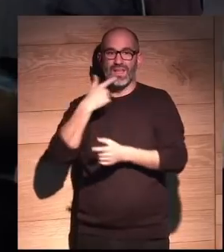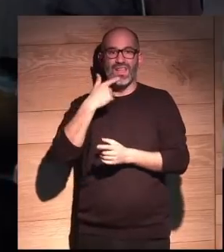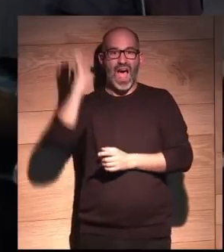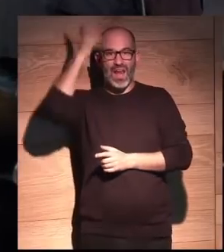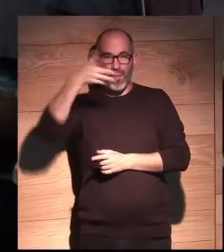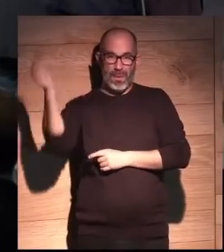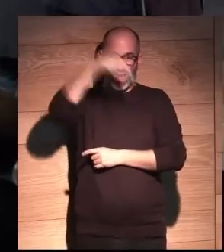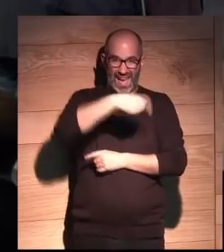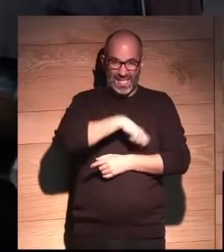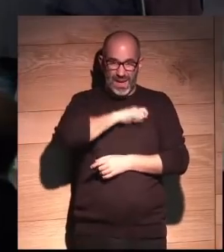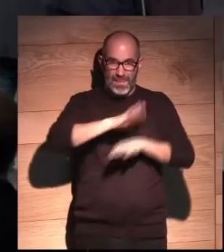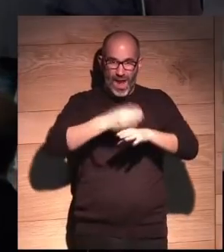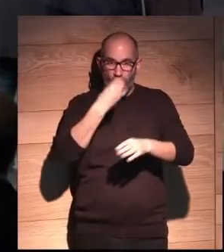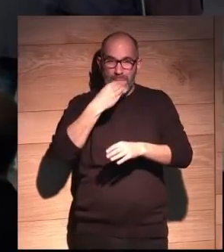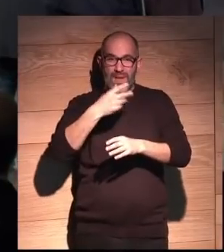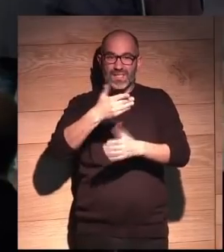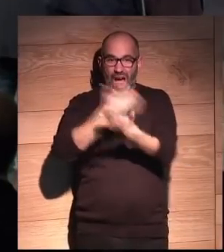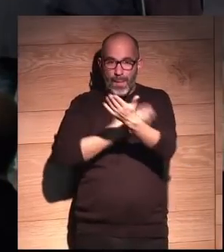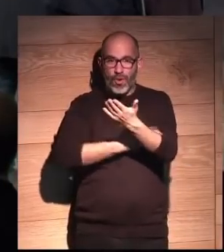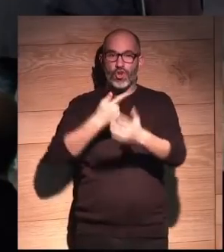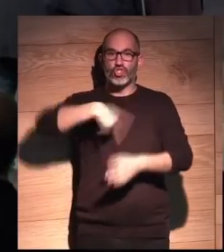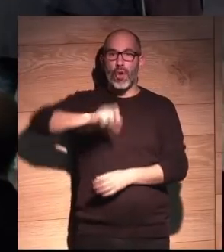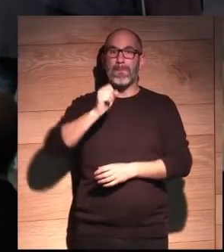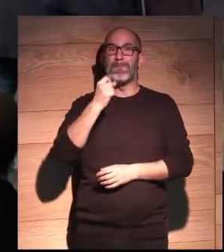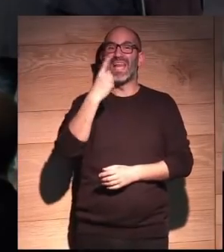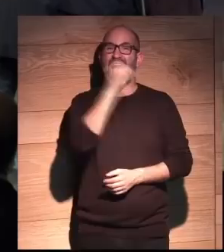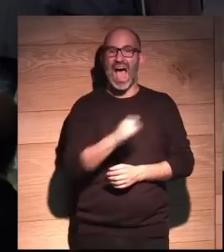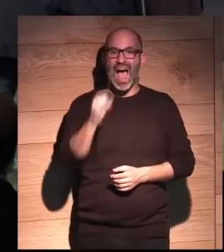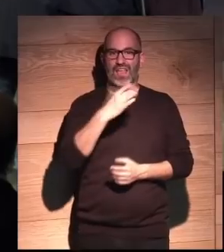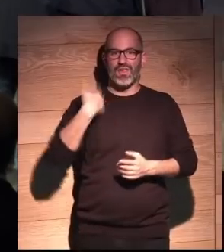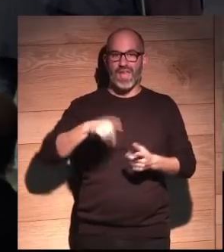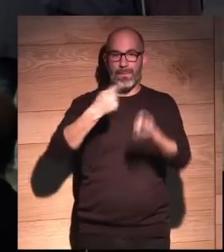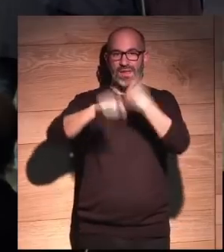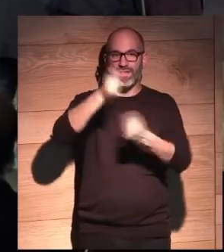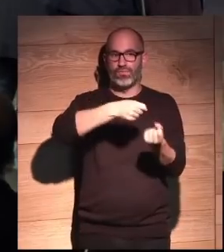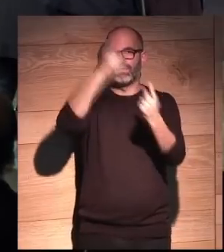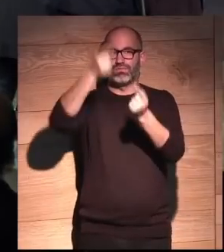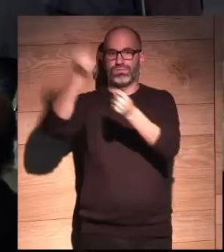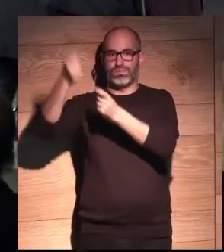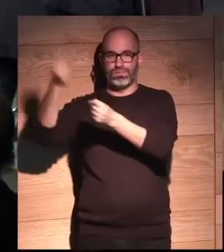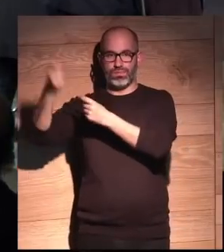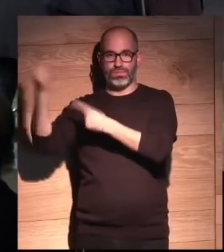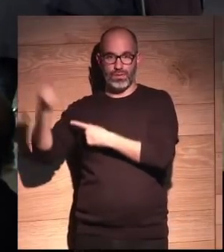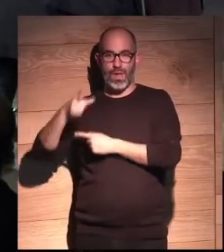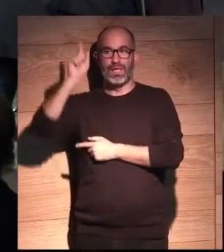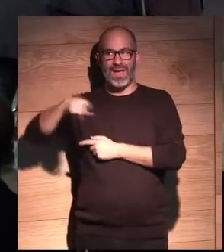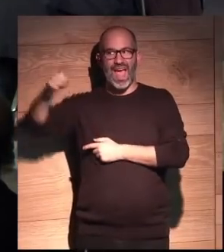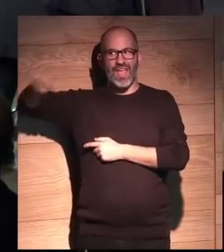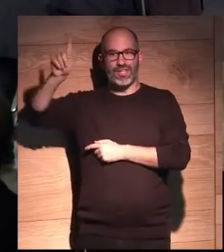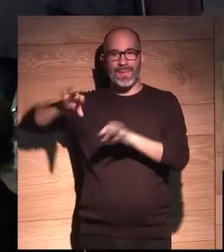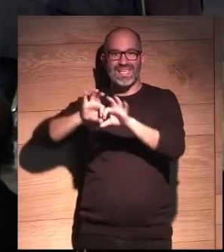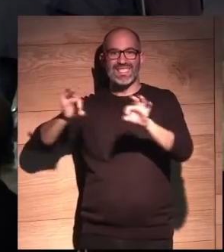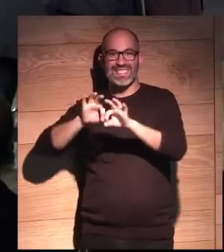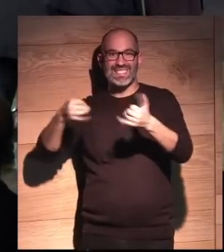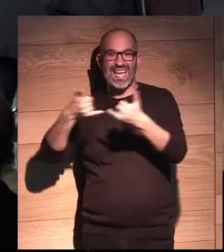aquí. Llevamos 2000 años exportando jamón fuera de España. Sí, ellos tenían el prosciutto. Sí, claro, la salchicha, claro, sí,